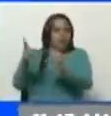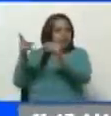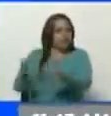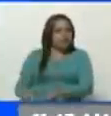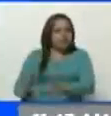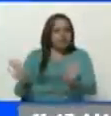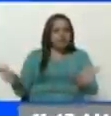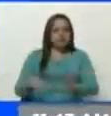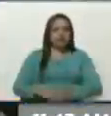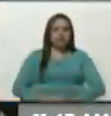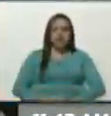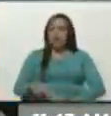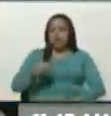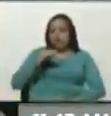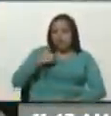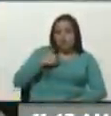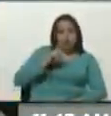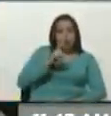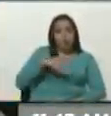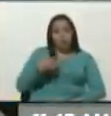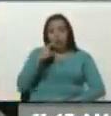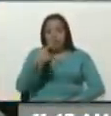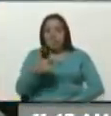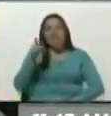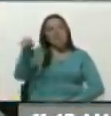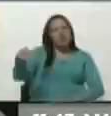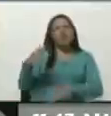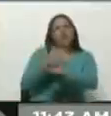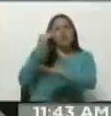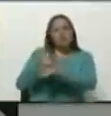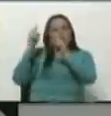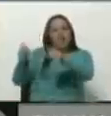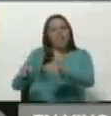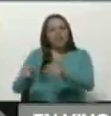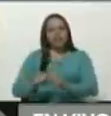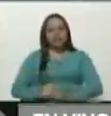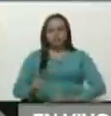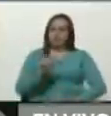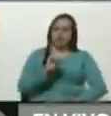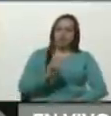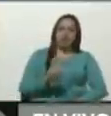decir que una persona es o no culpable antes de que haya una sentencia